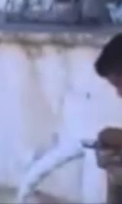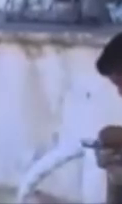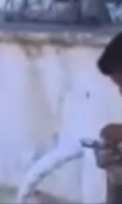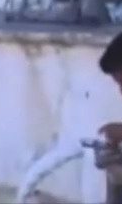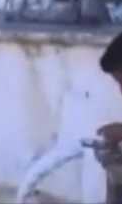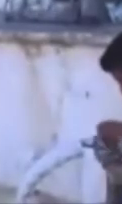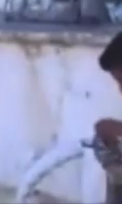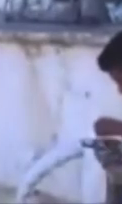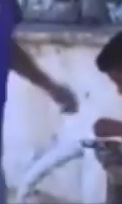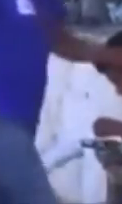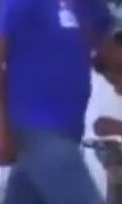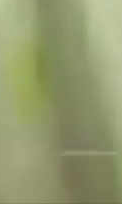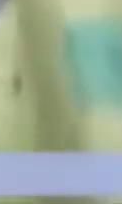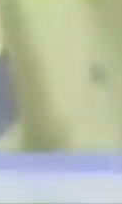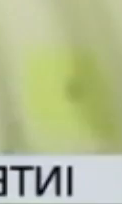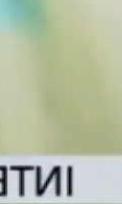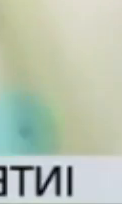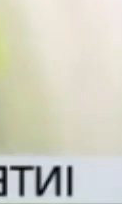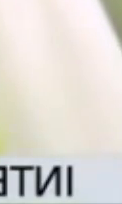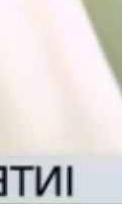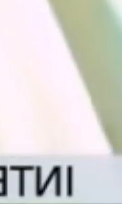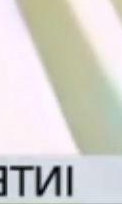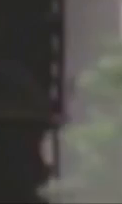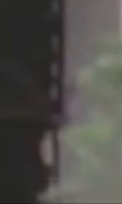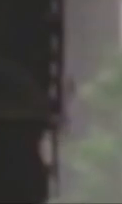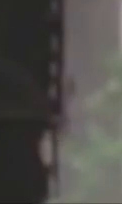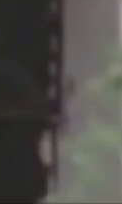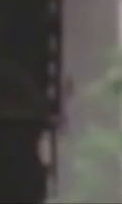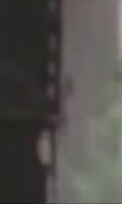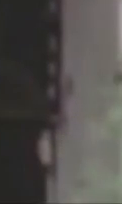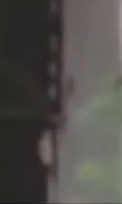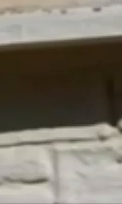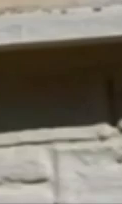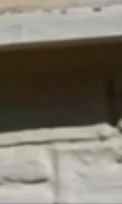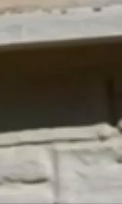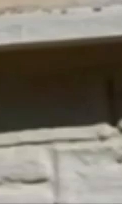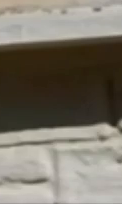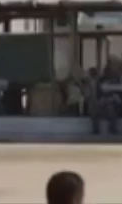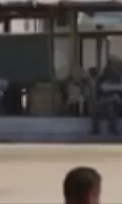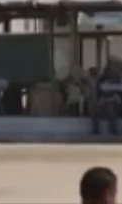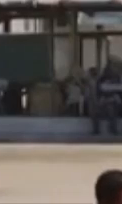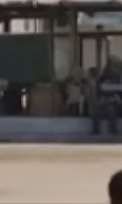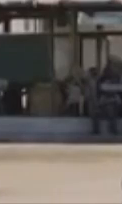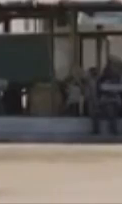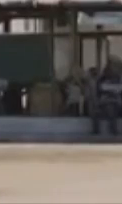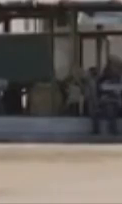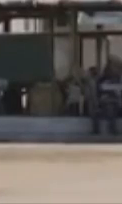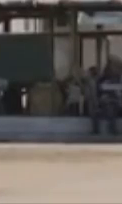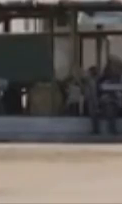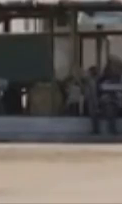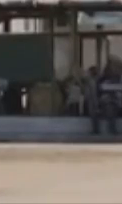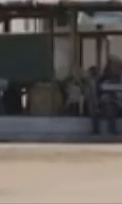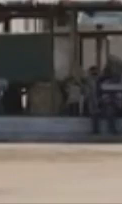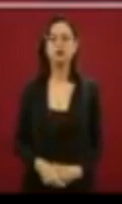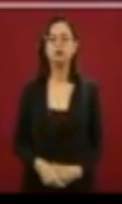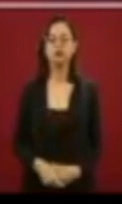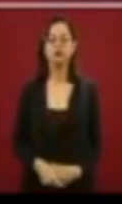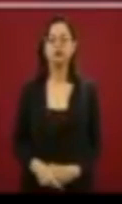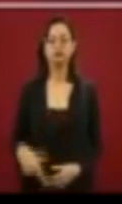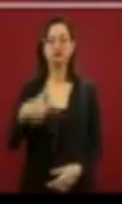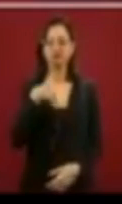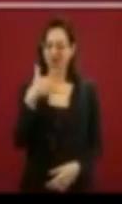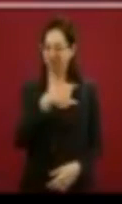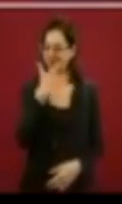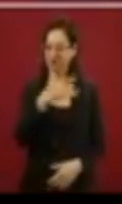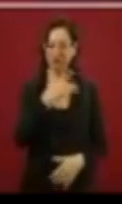Carlos Puente y el coordinador de su grupo parlamentario en la Cámara de Diputados, Arturo Escobar, también sugirieron que la Suprema Corte sea quien